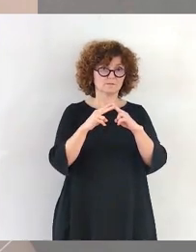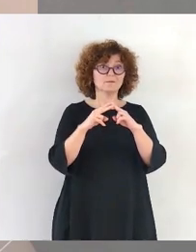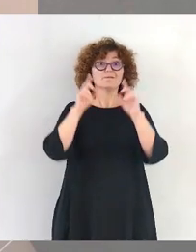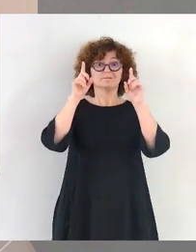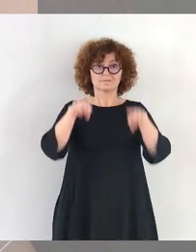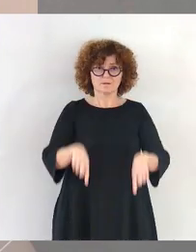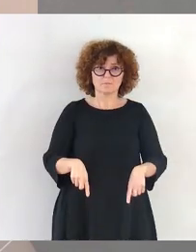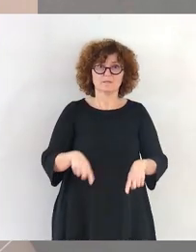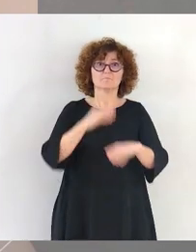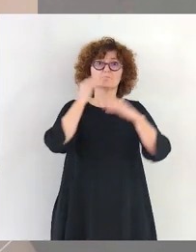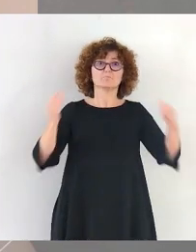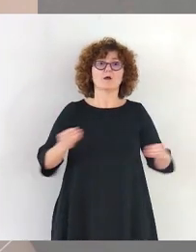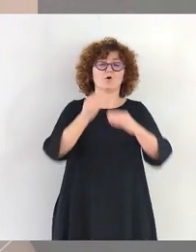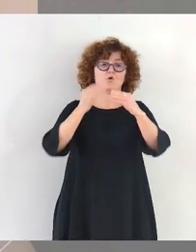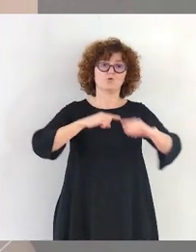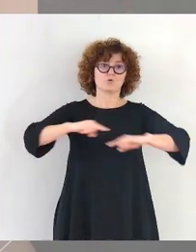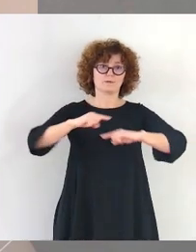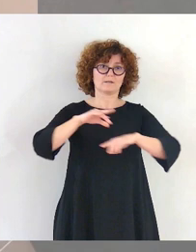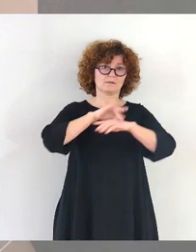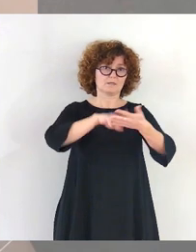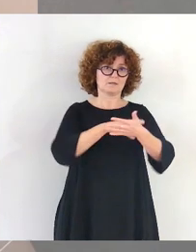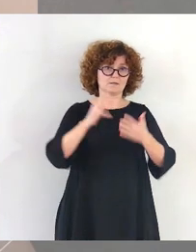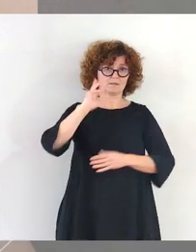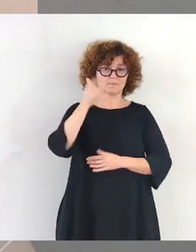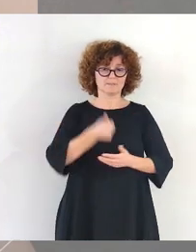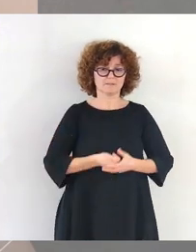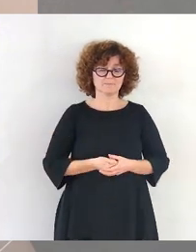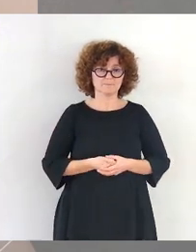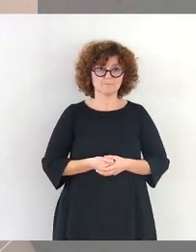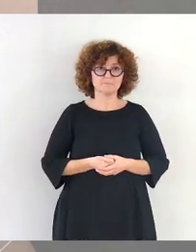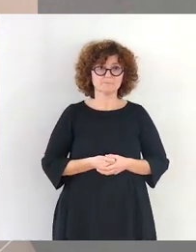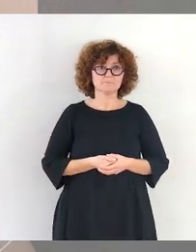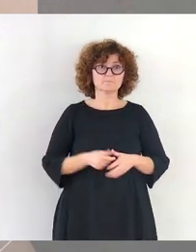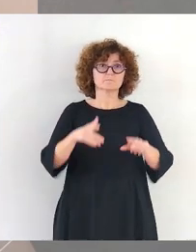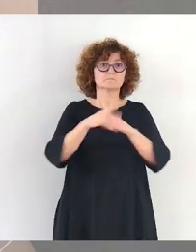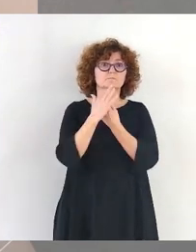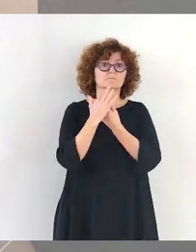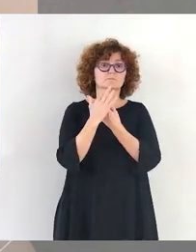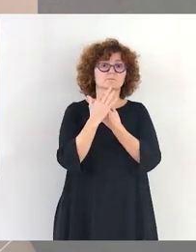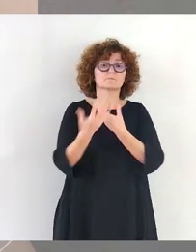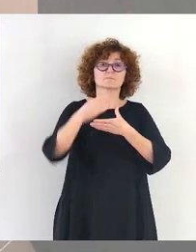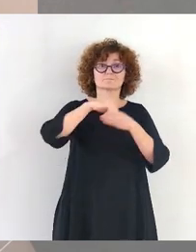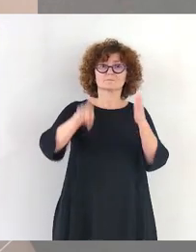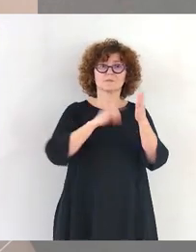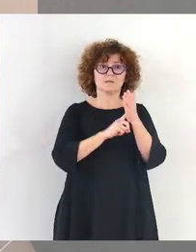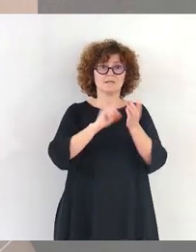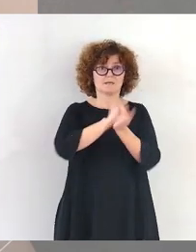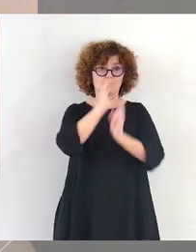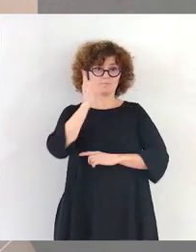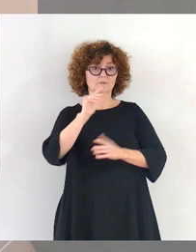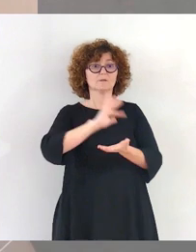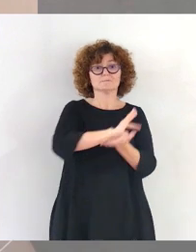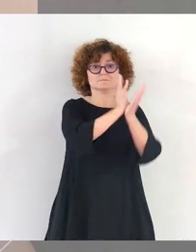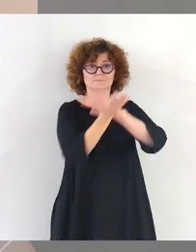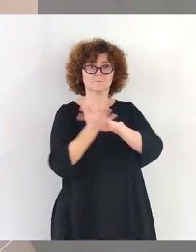establecer una mejor gobernanza de la agenda climática el marco lo integran la ley de cambio climático y transición